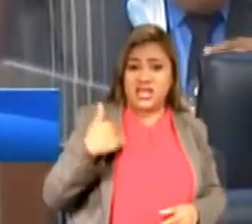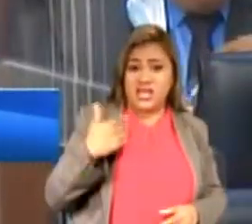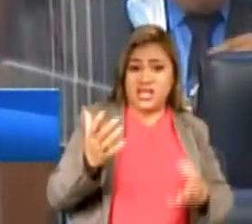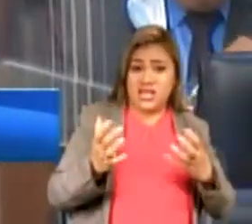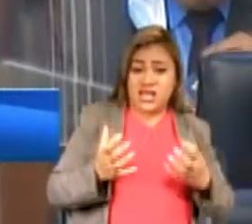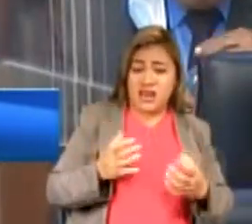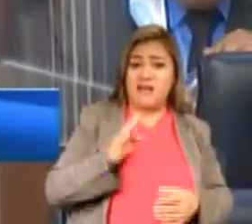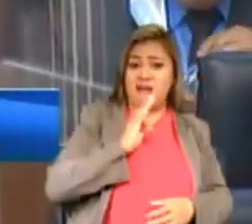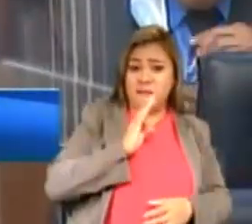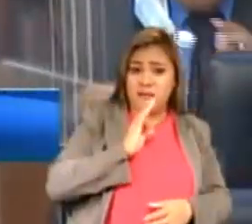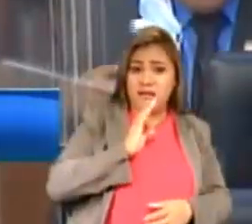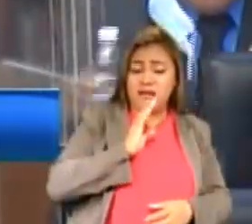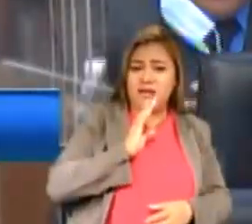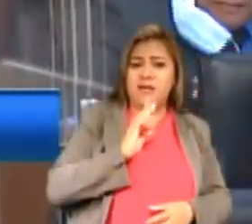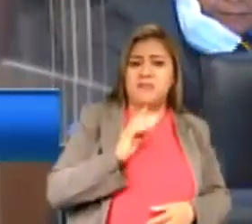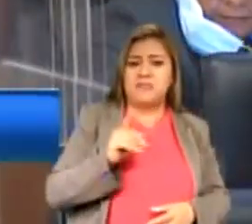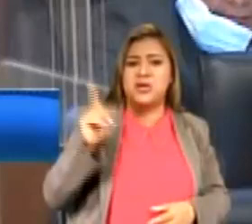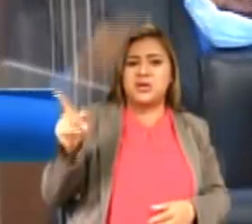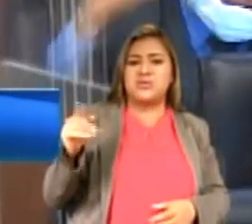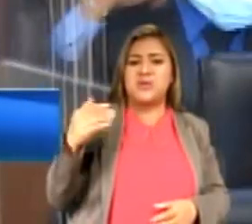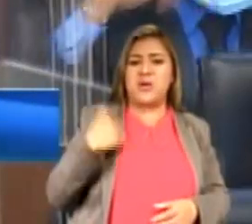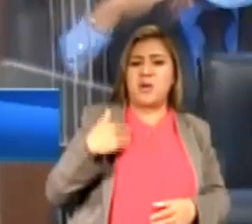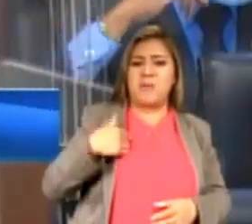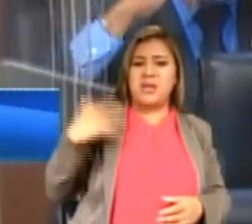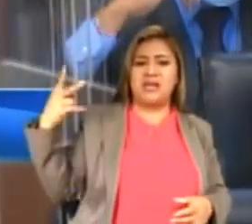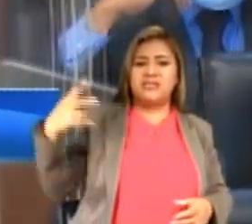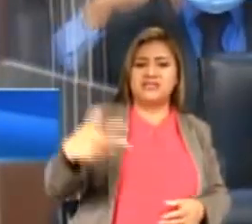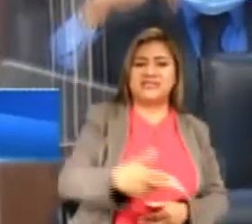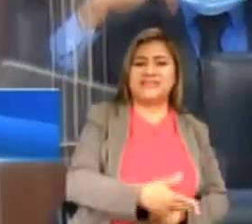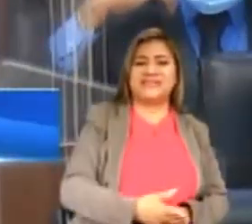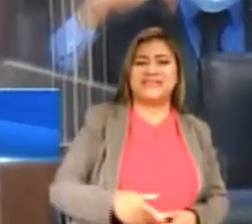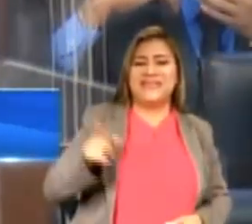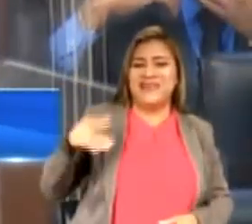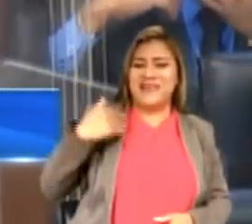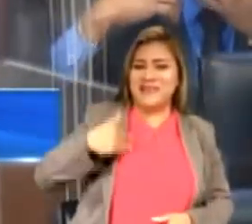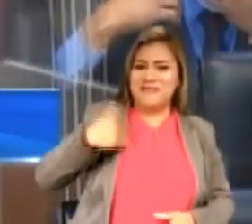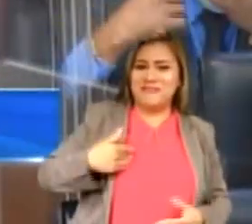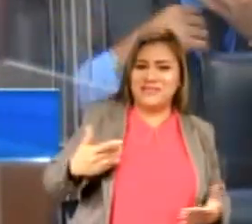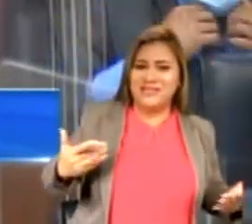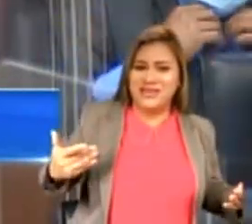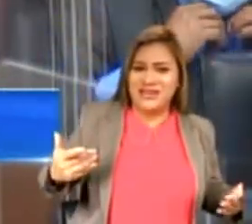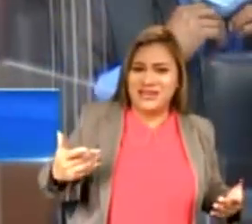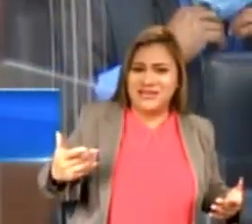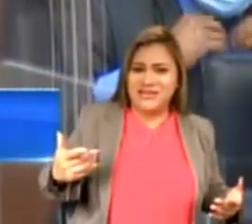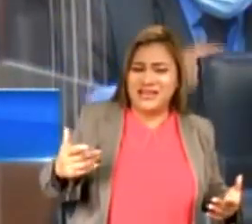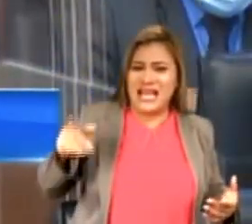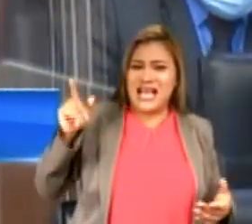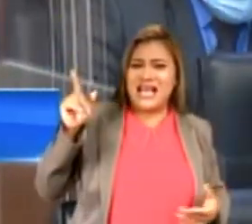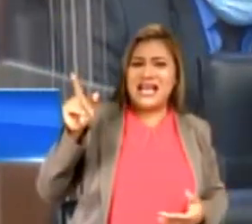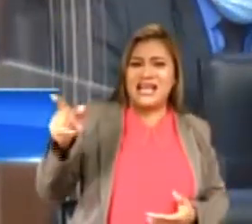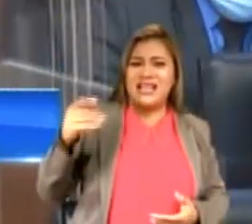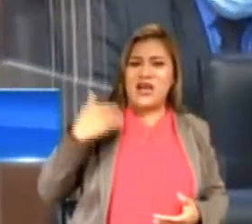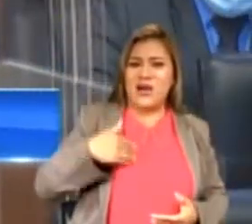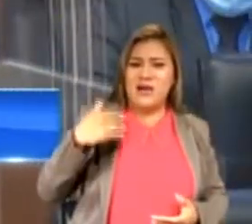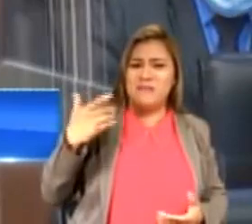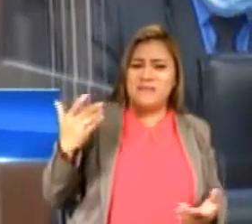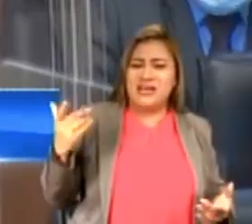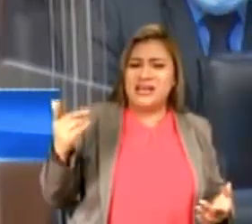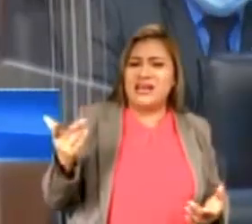Pues el señor lo castraron. Así está ese señor. Y la gente que está castrada no